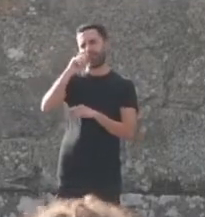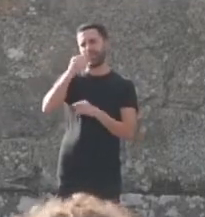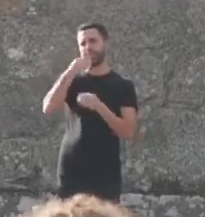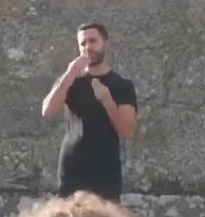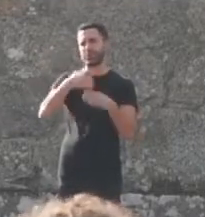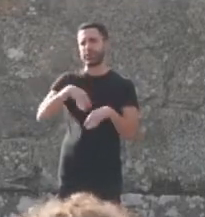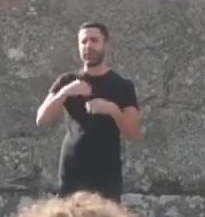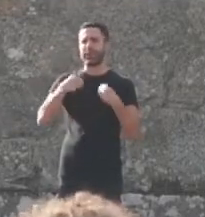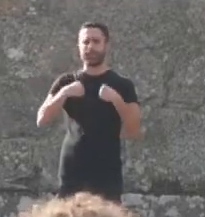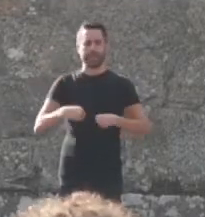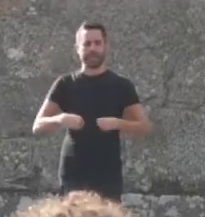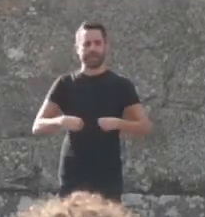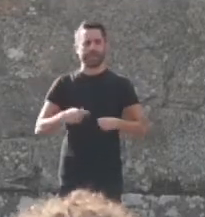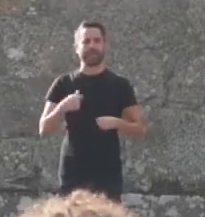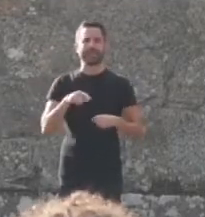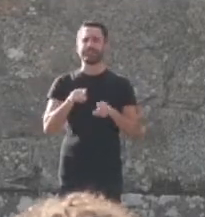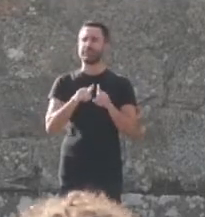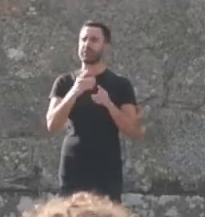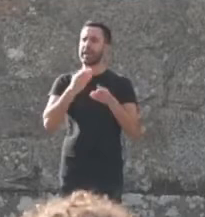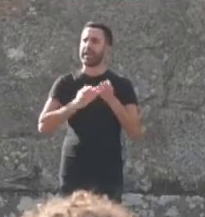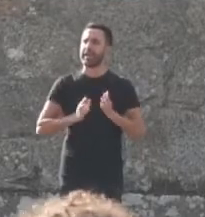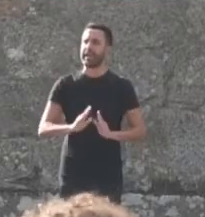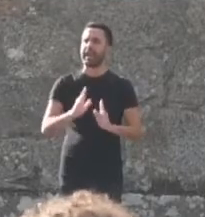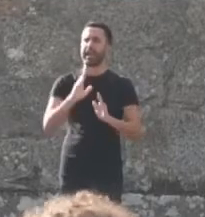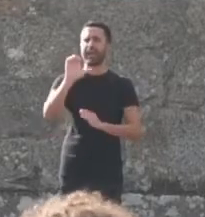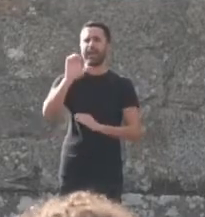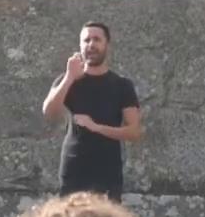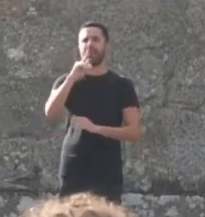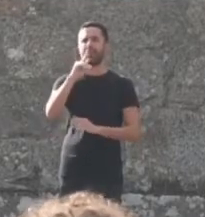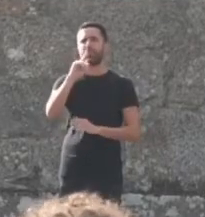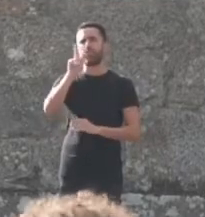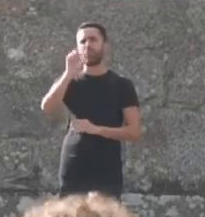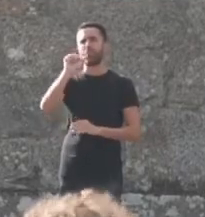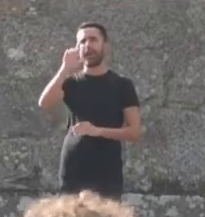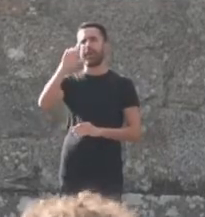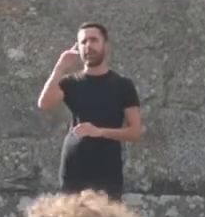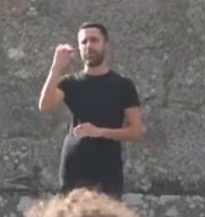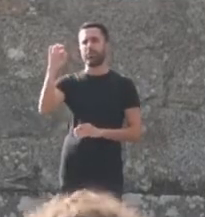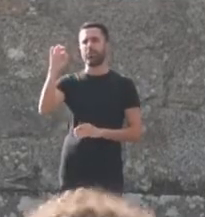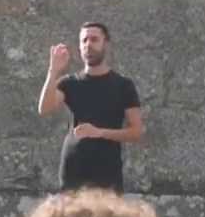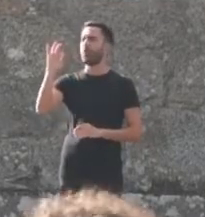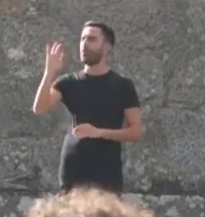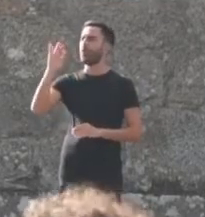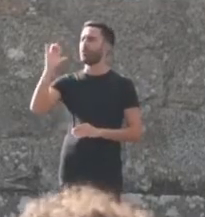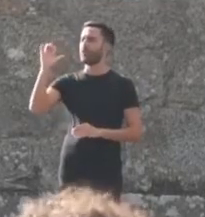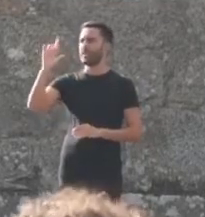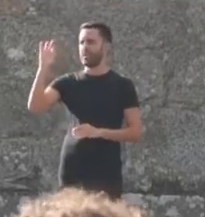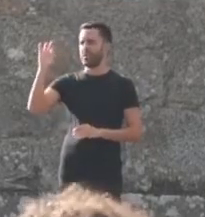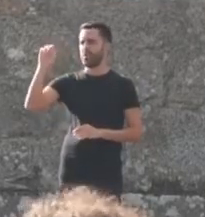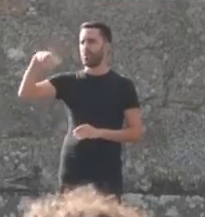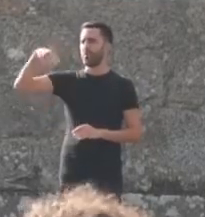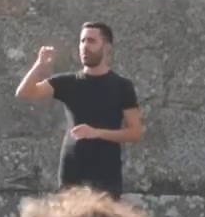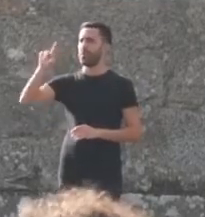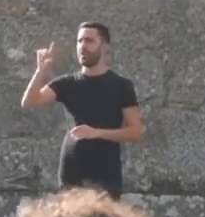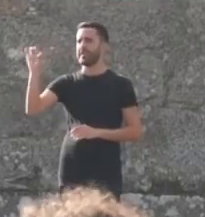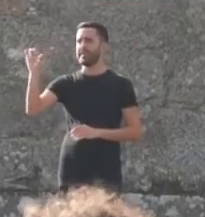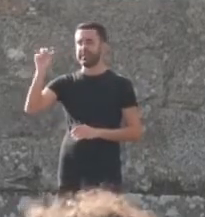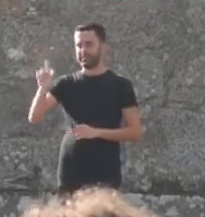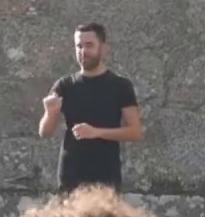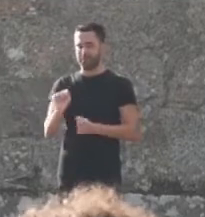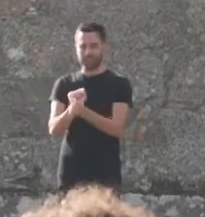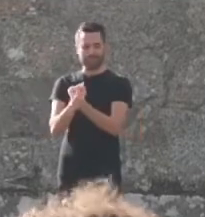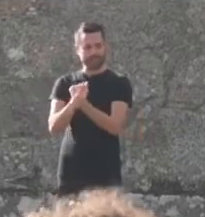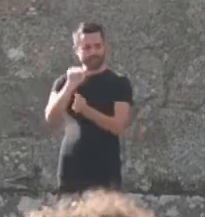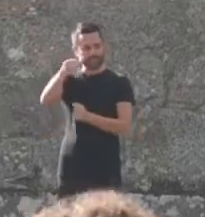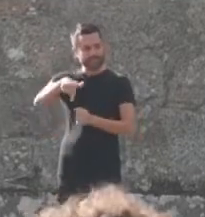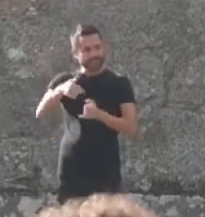filla de Eduardo Otero Molas, que foi un dos presos que estiveron nesta illa e